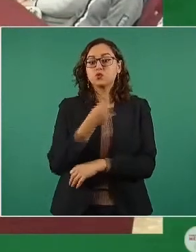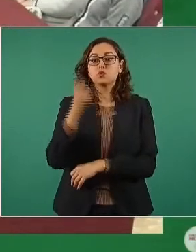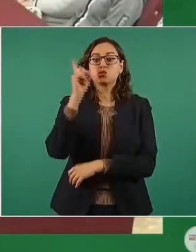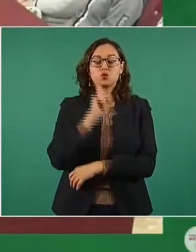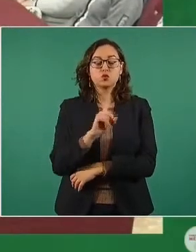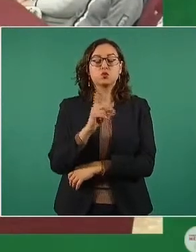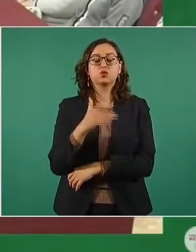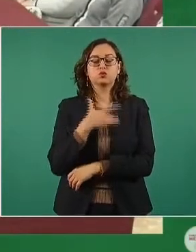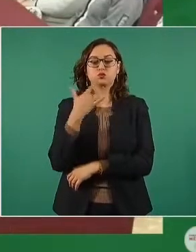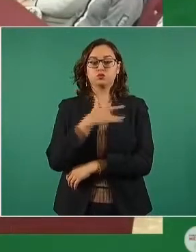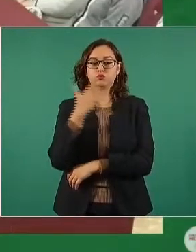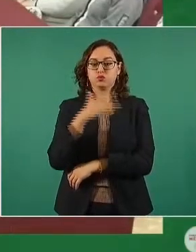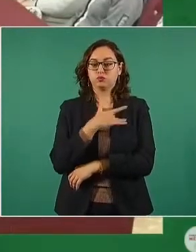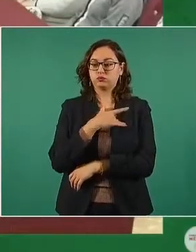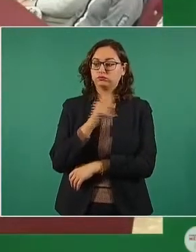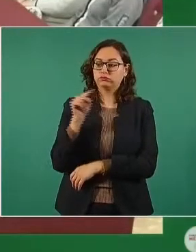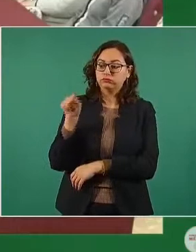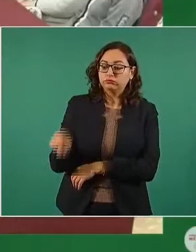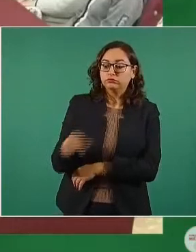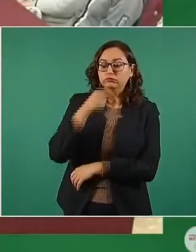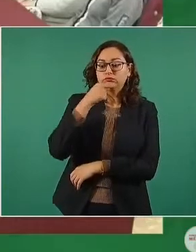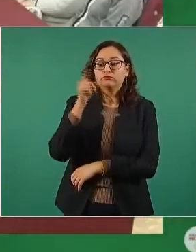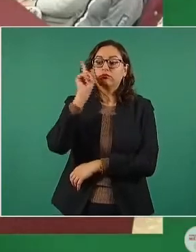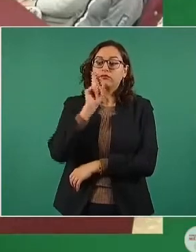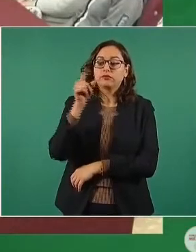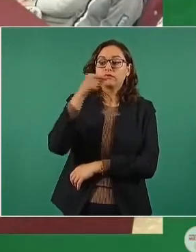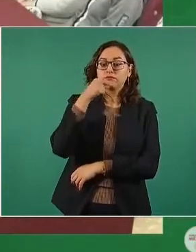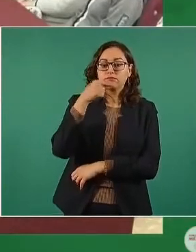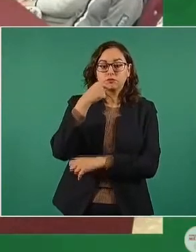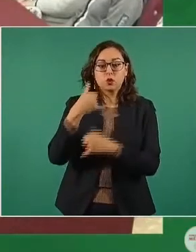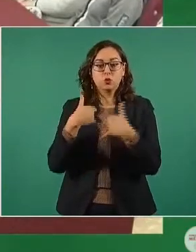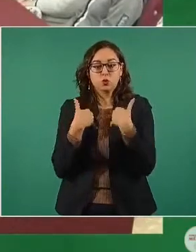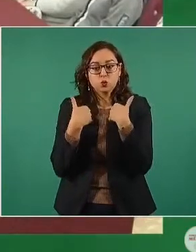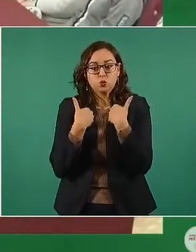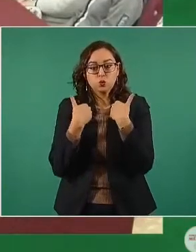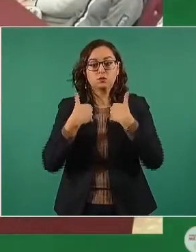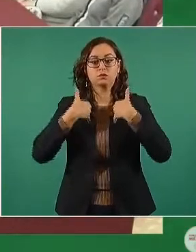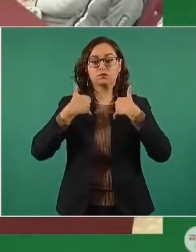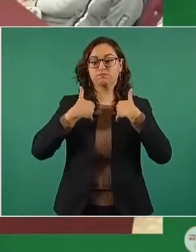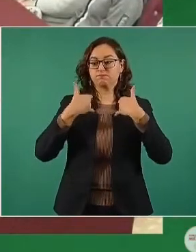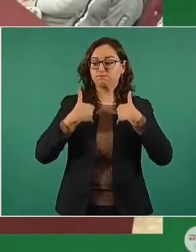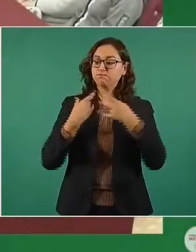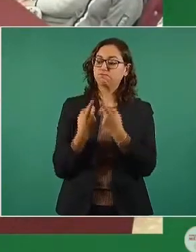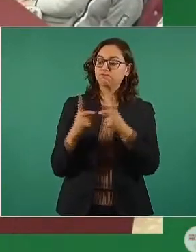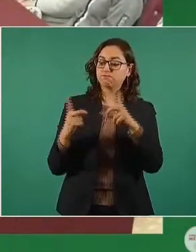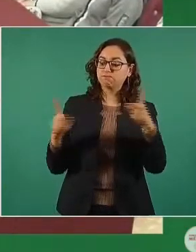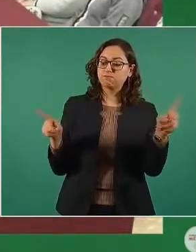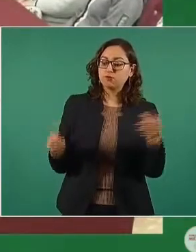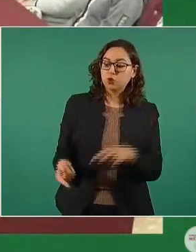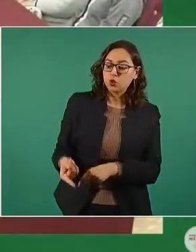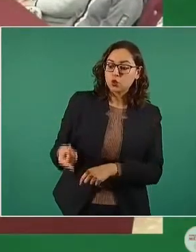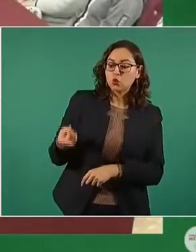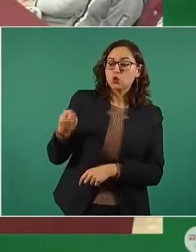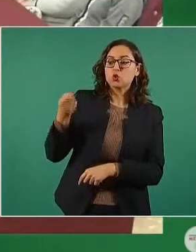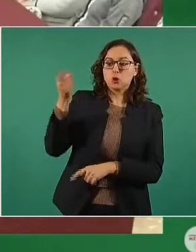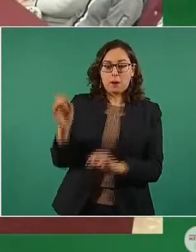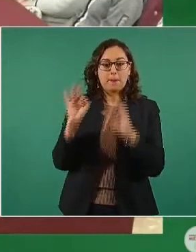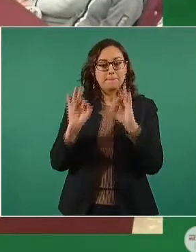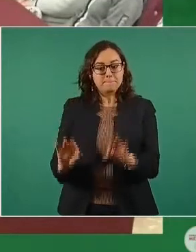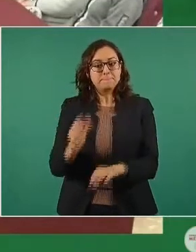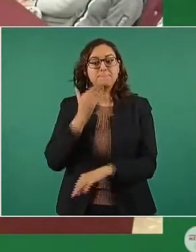es el desarrollo integral de nuestros niños, niñas, adolescentes y jóvenes, su educación y su